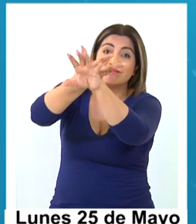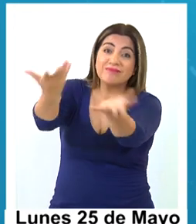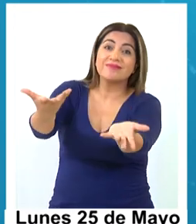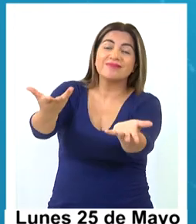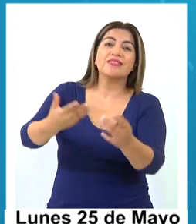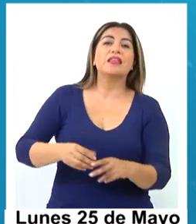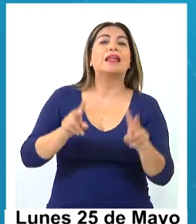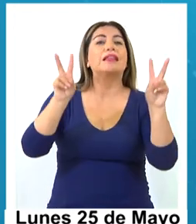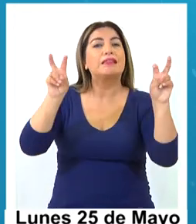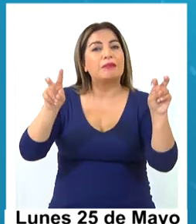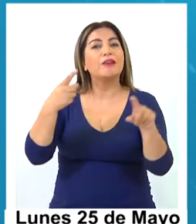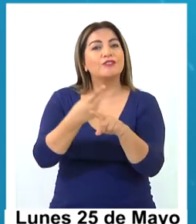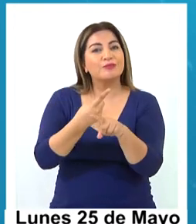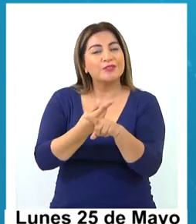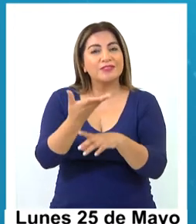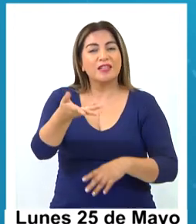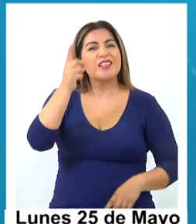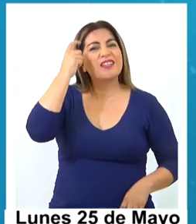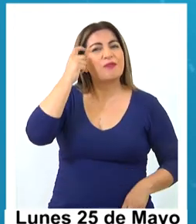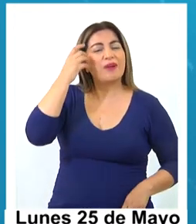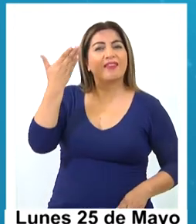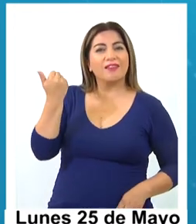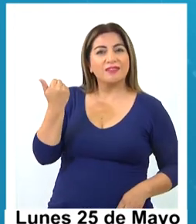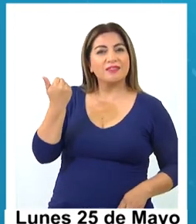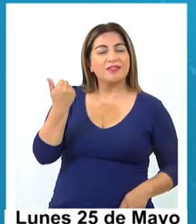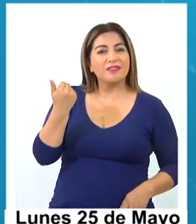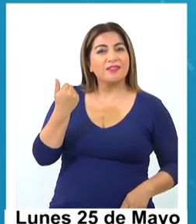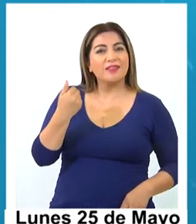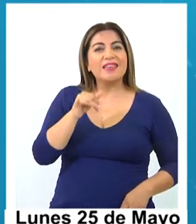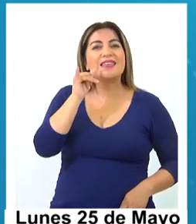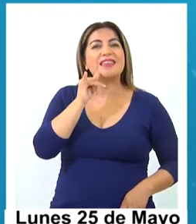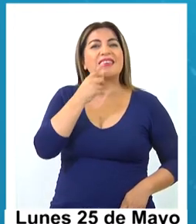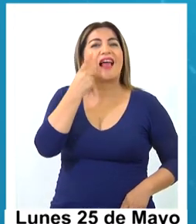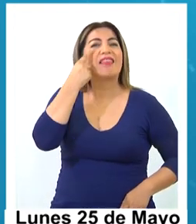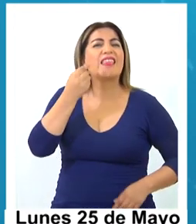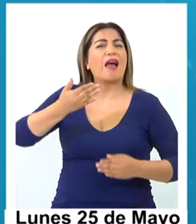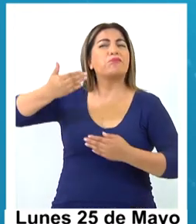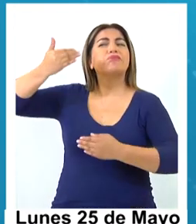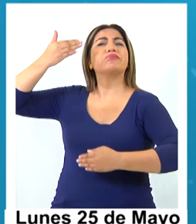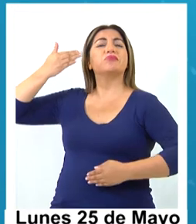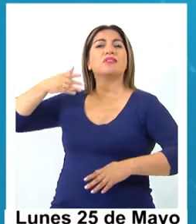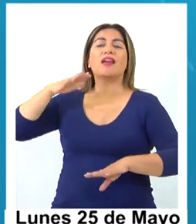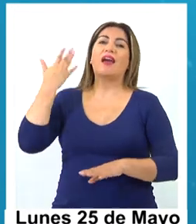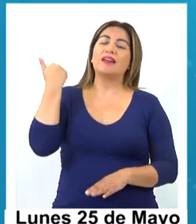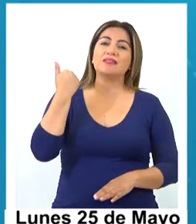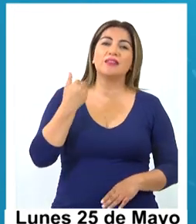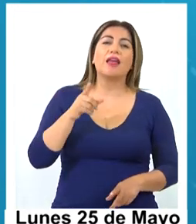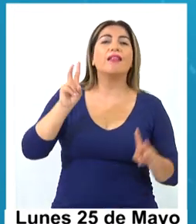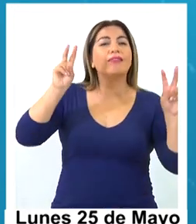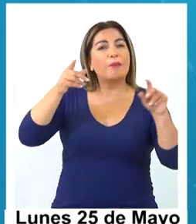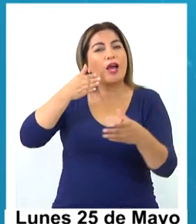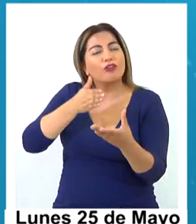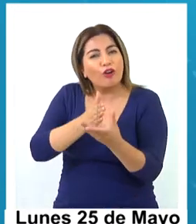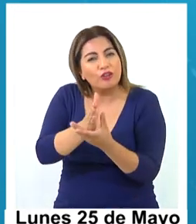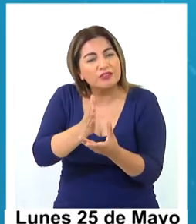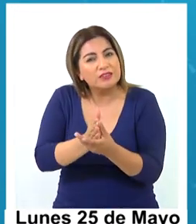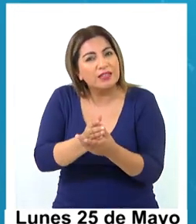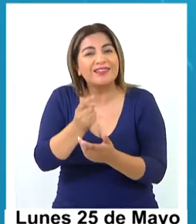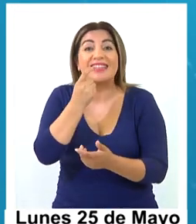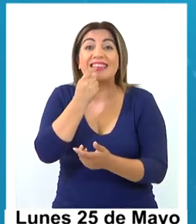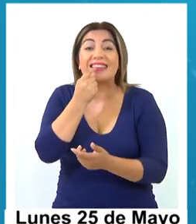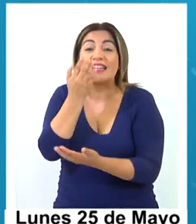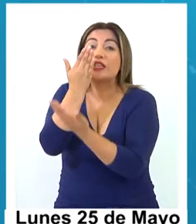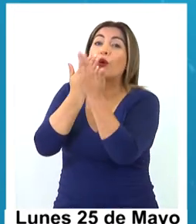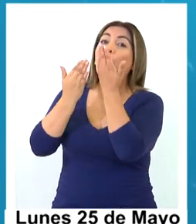conversar y solo sobre lo que vamos a conversar recuerdas que en el programa en el kick el día muchas veces estuviste con el tema de los consejos